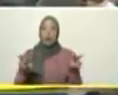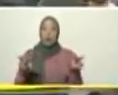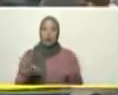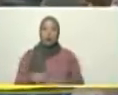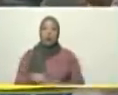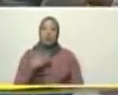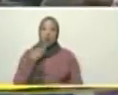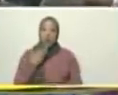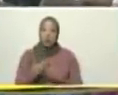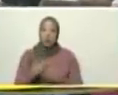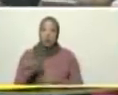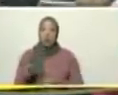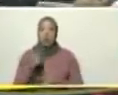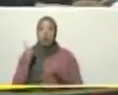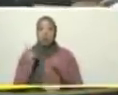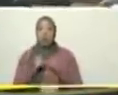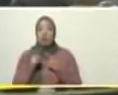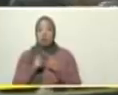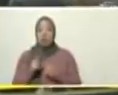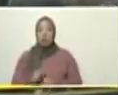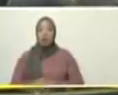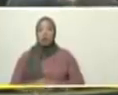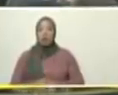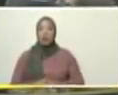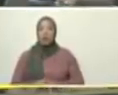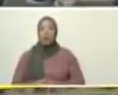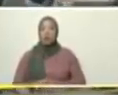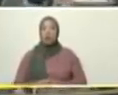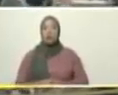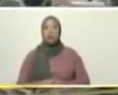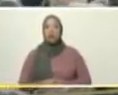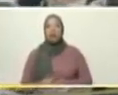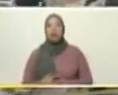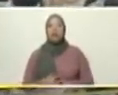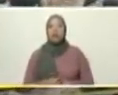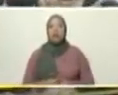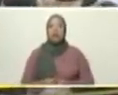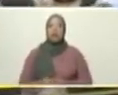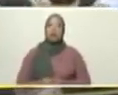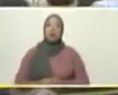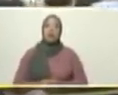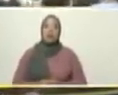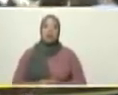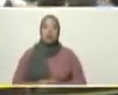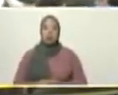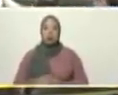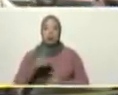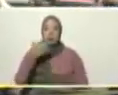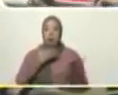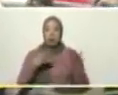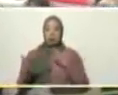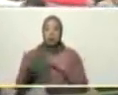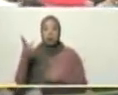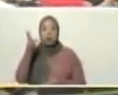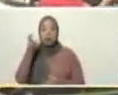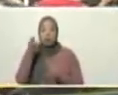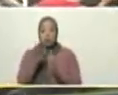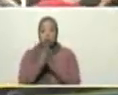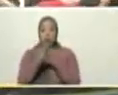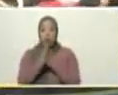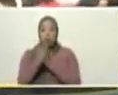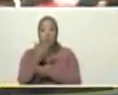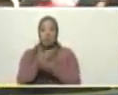Bueno, vamos en primer lugar. Voy a darle el micrófono a Ramonet. Ramonet, estamos sacando la